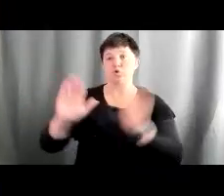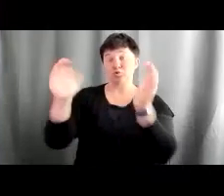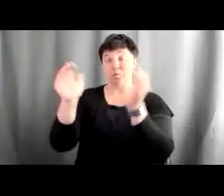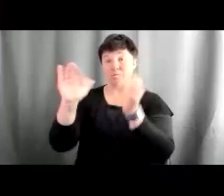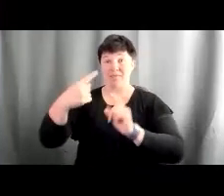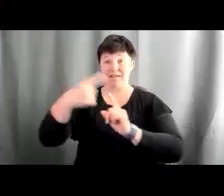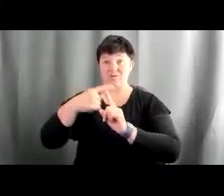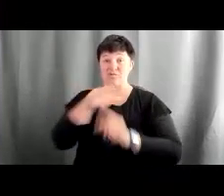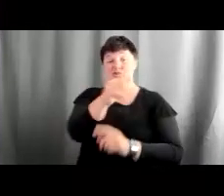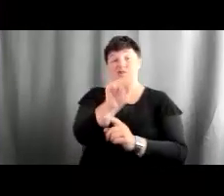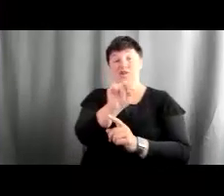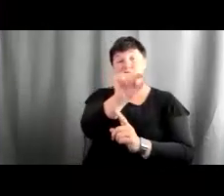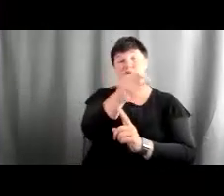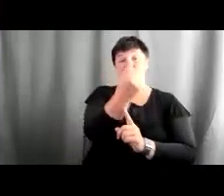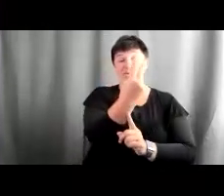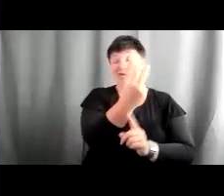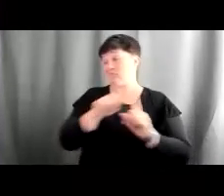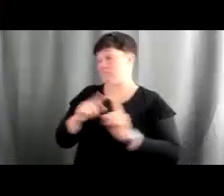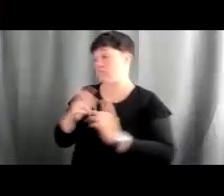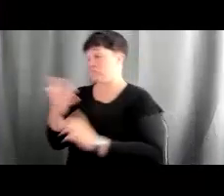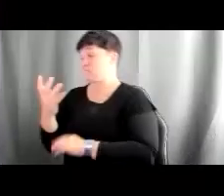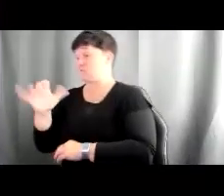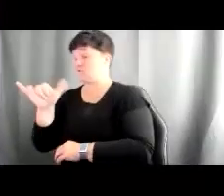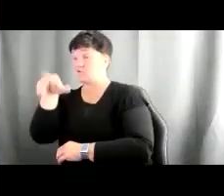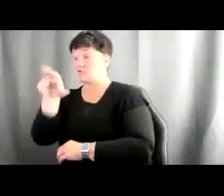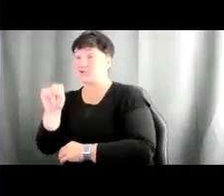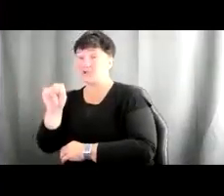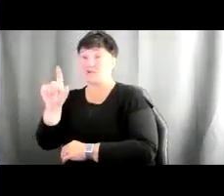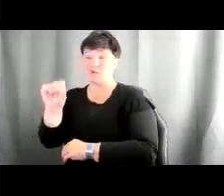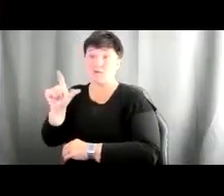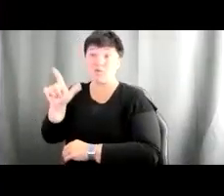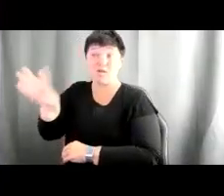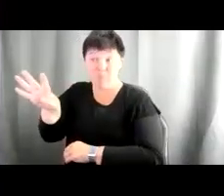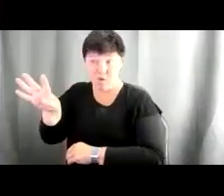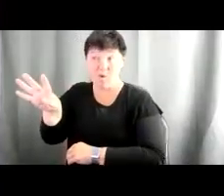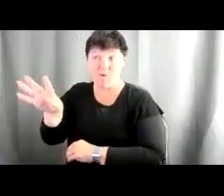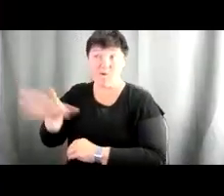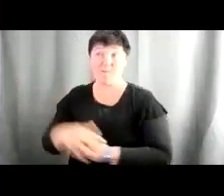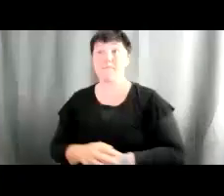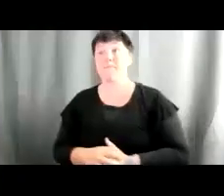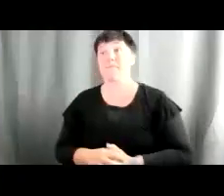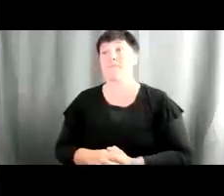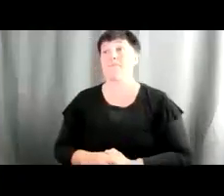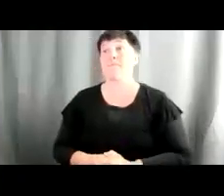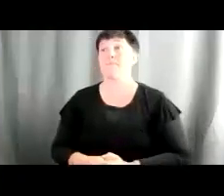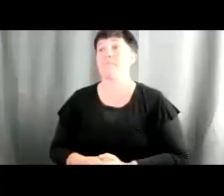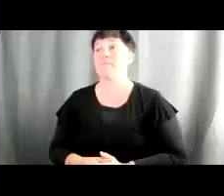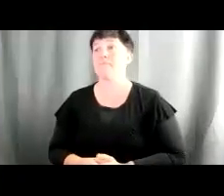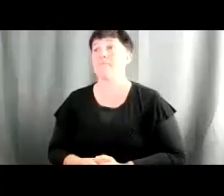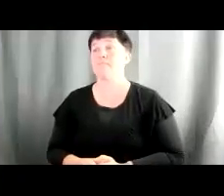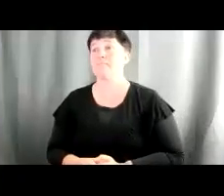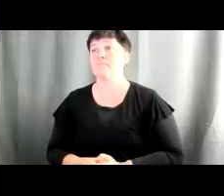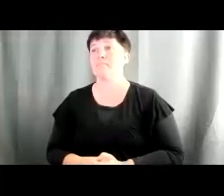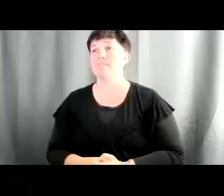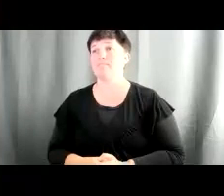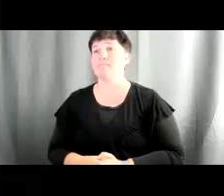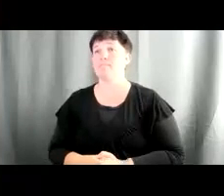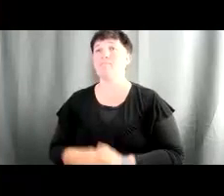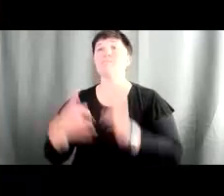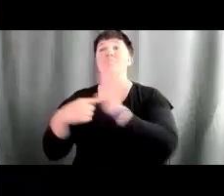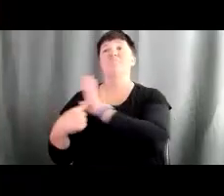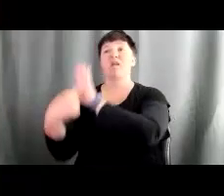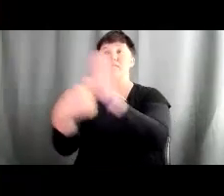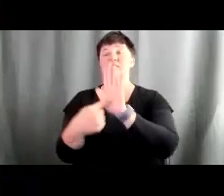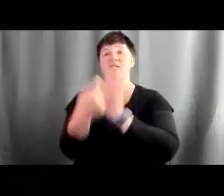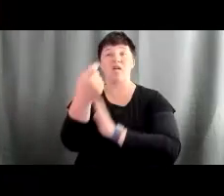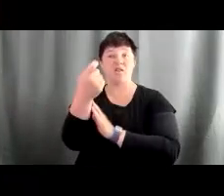comparar la puntuación de anomalía en enero de 2012 con la puntuación de anomalía en enero de 2024. Así que les mostraré un